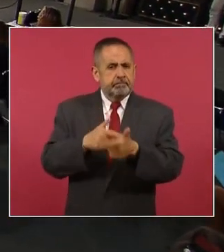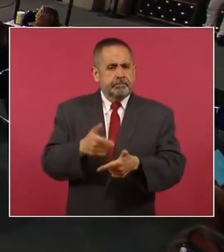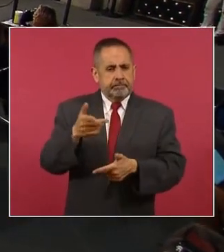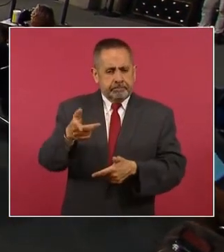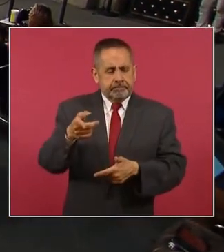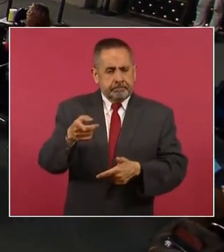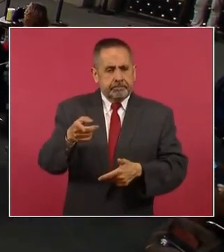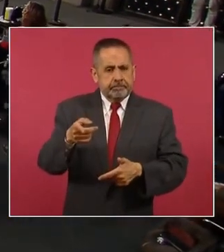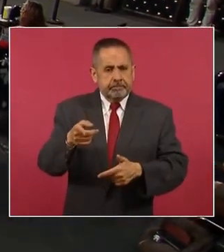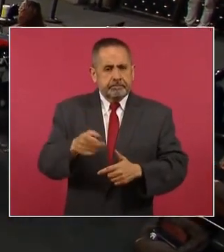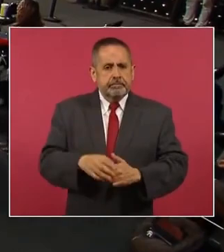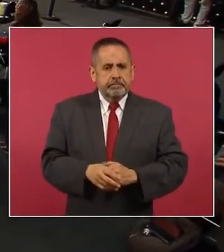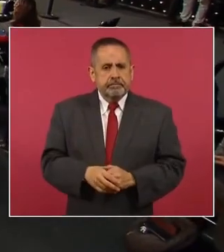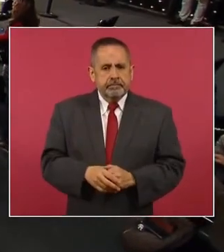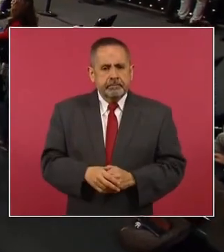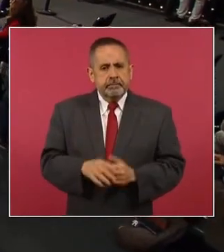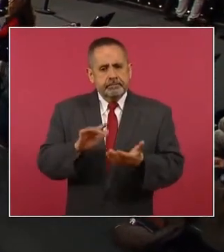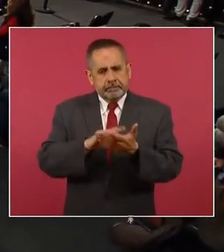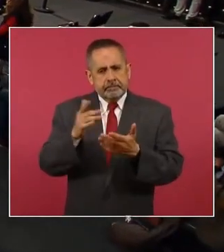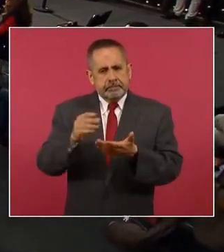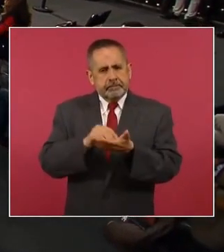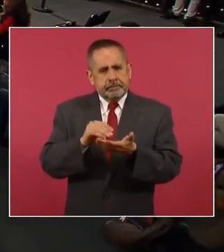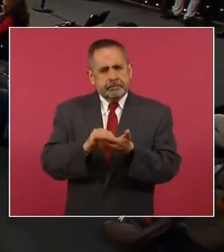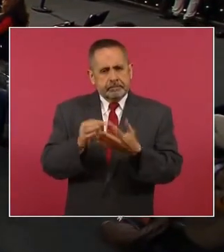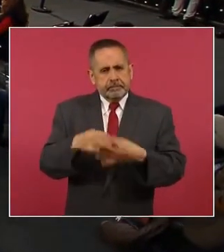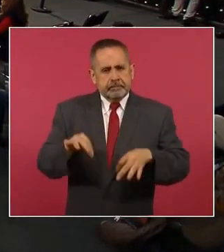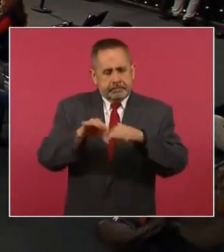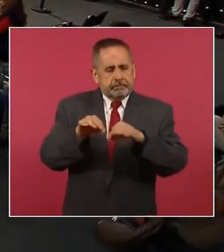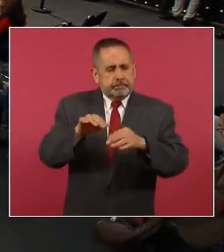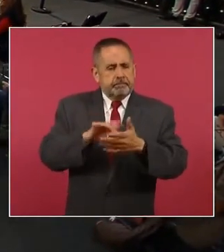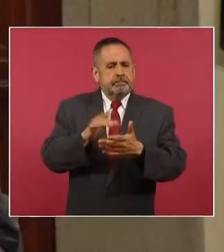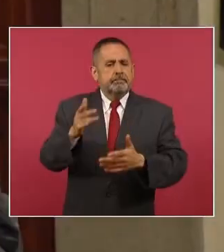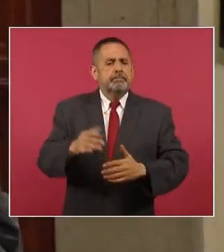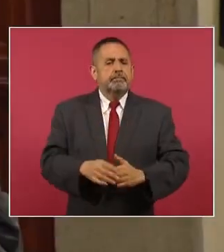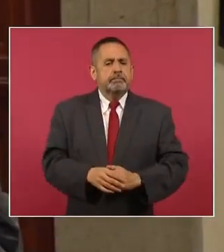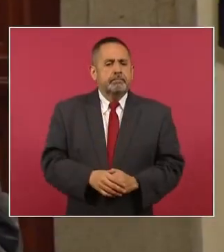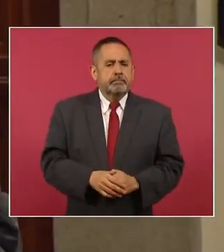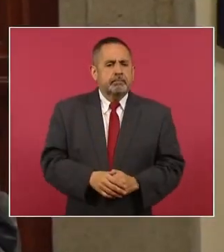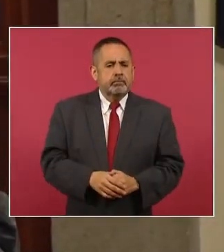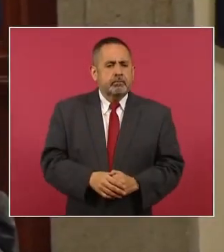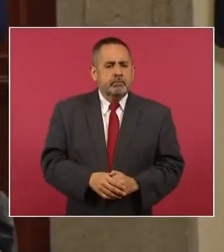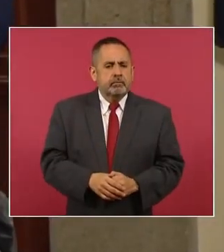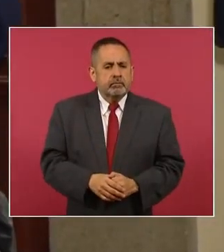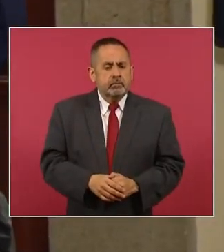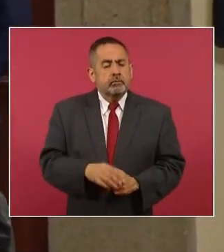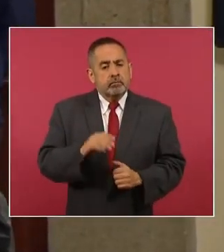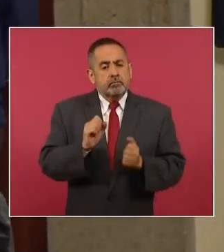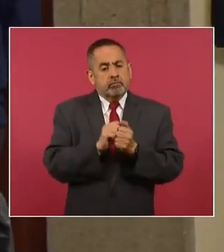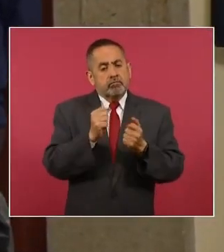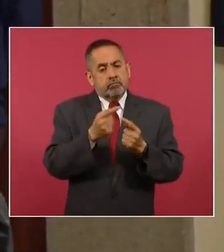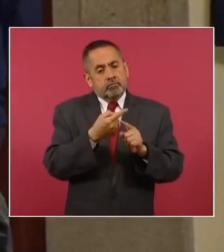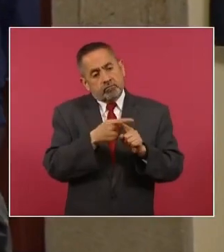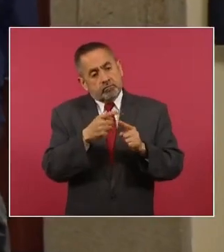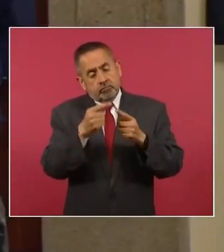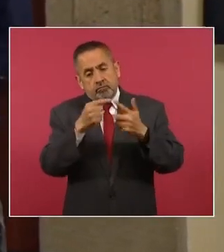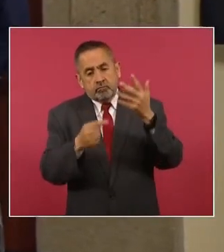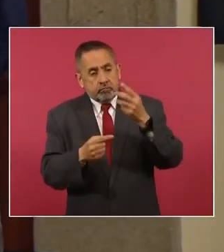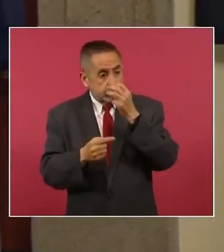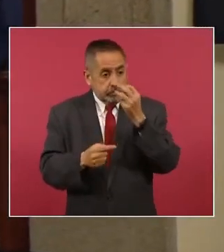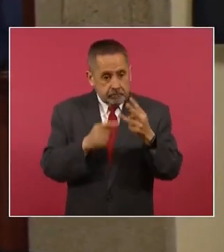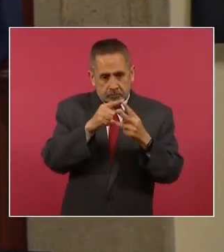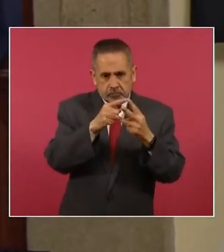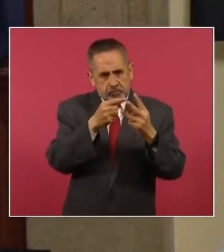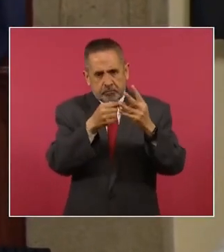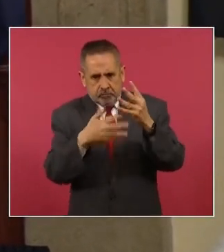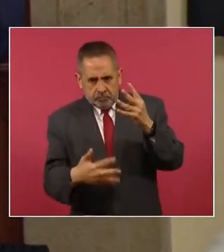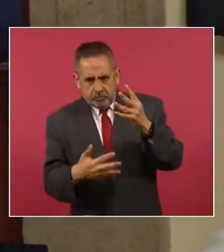hilo de este asunto que es de suma importancia. Son varios casos, no nada más los que había mencionado, en